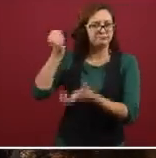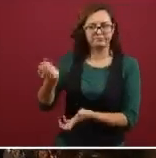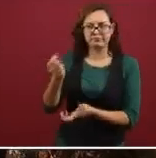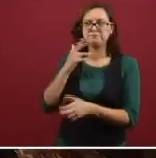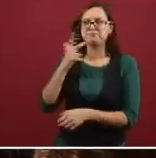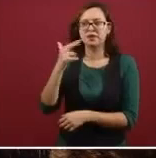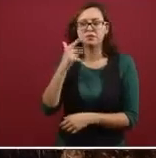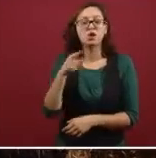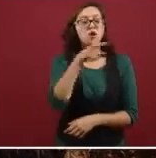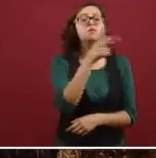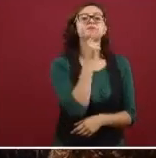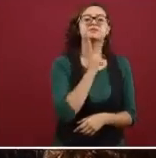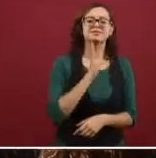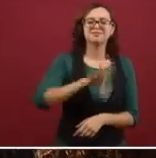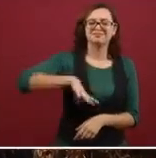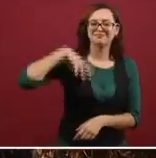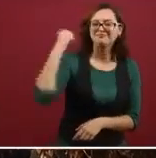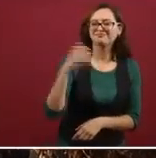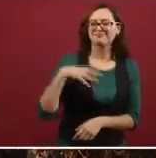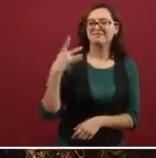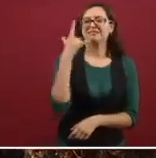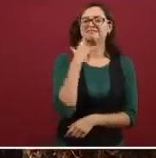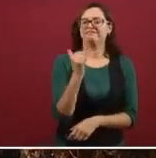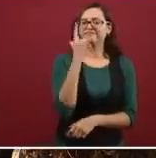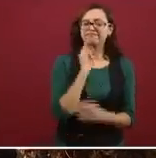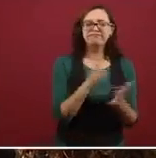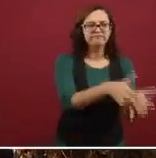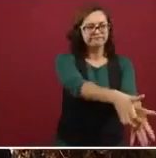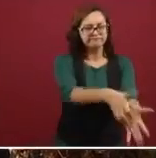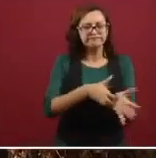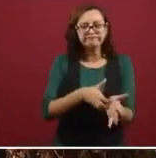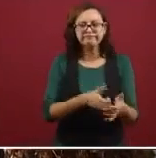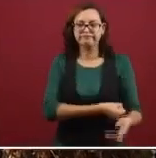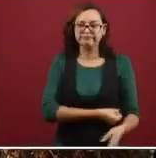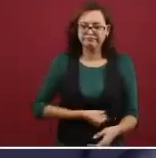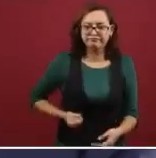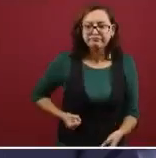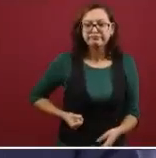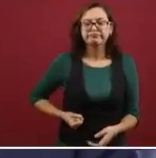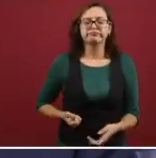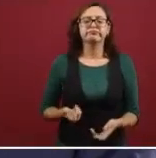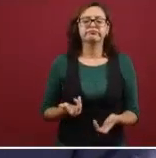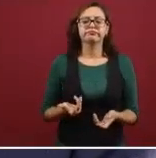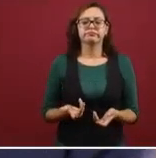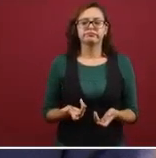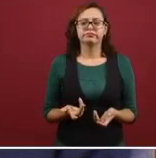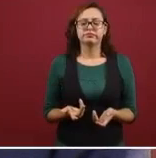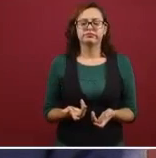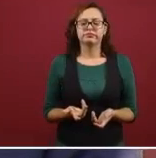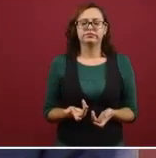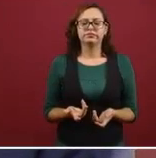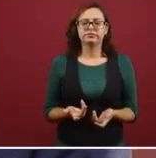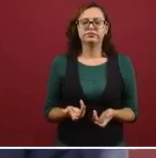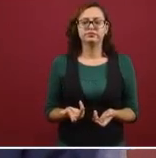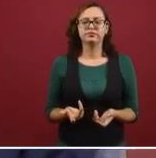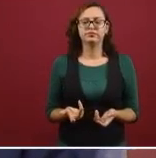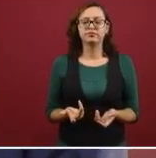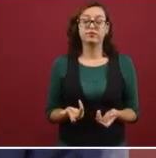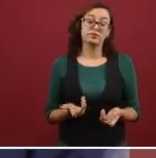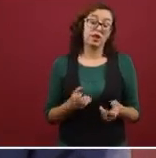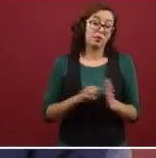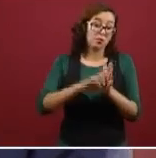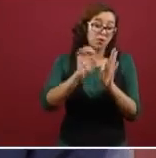de ahorros importantes. Bueno, baste decir